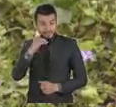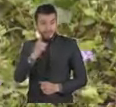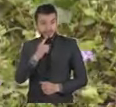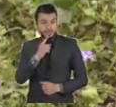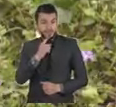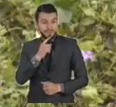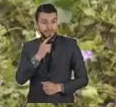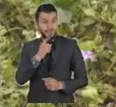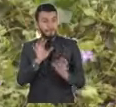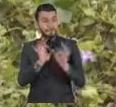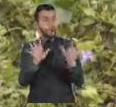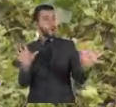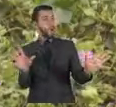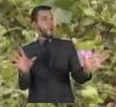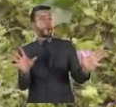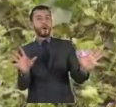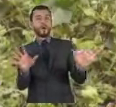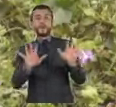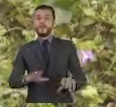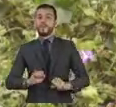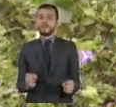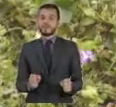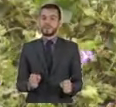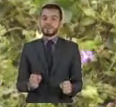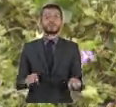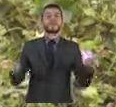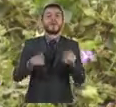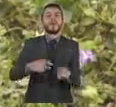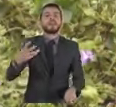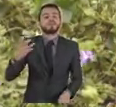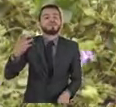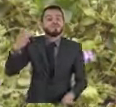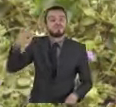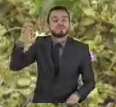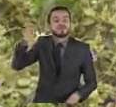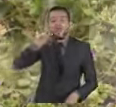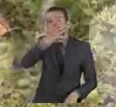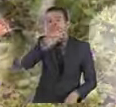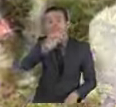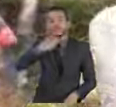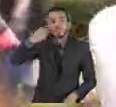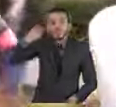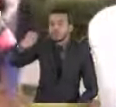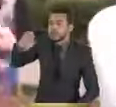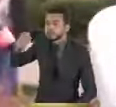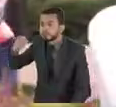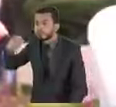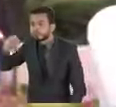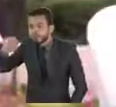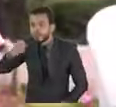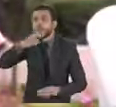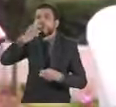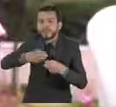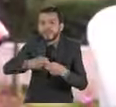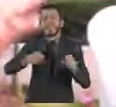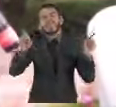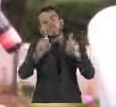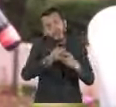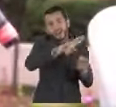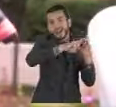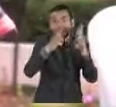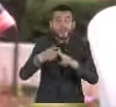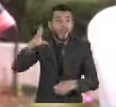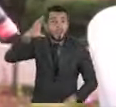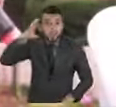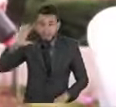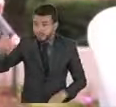Moisés. En medio de todas las adversidades, con el Congreso casi cerrado, la mitad del tiempo discutiendo si podía sesionar, si no podía